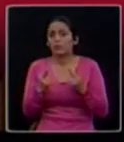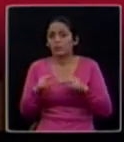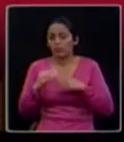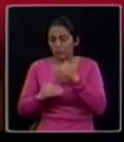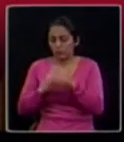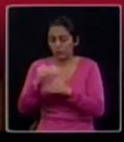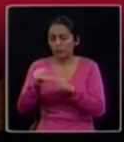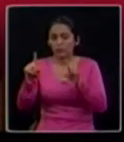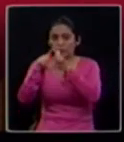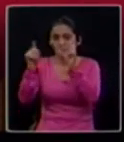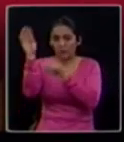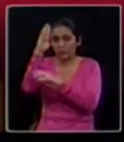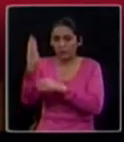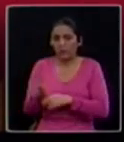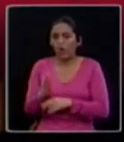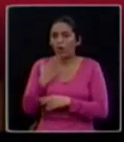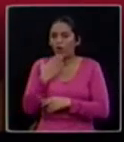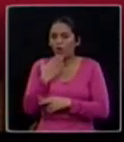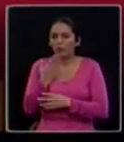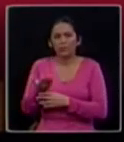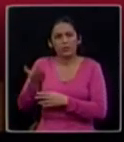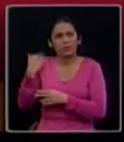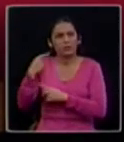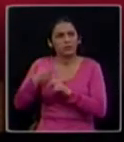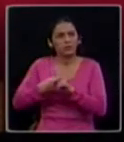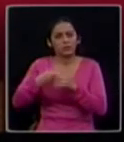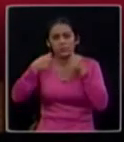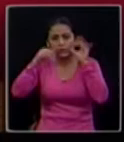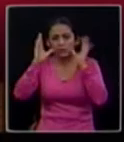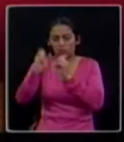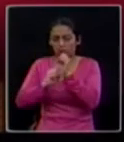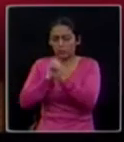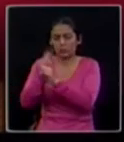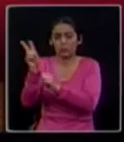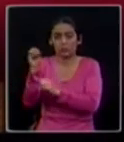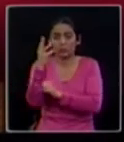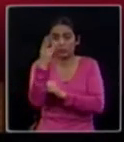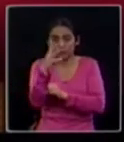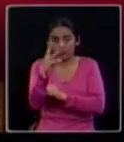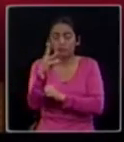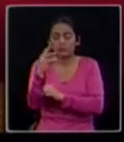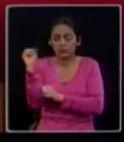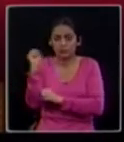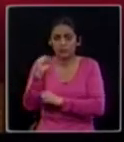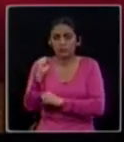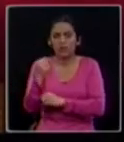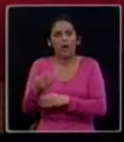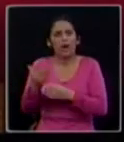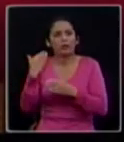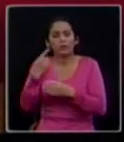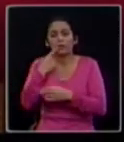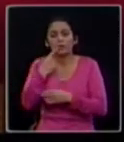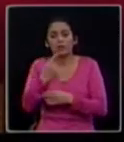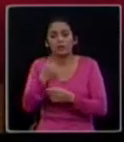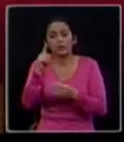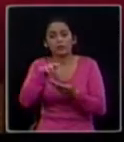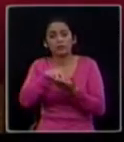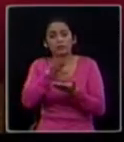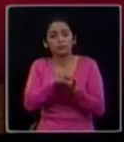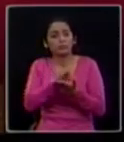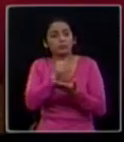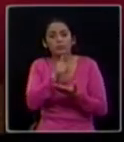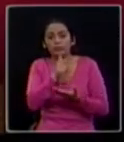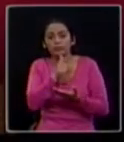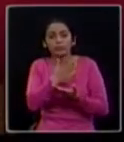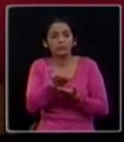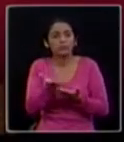caso de Odebrecht, que uh-huh. se encuentra vigente desde diciembre del año 2016. Yeah. Acudiremos también, yo solicité el aval de la institución para